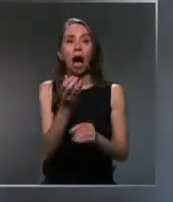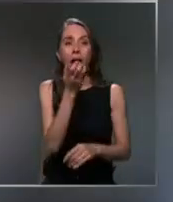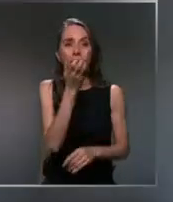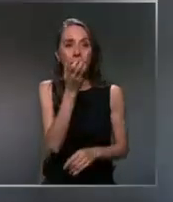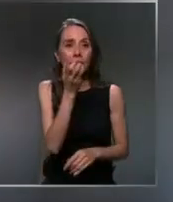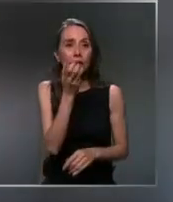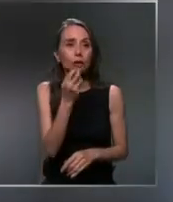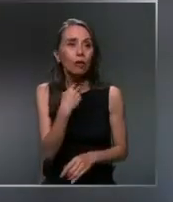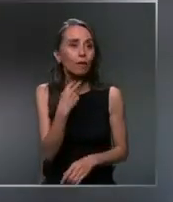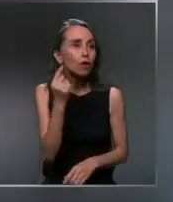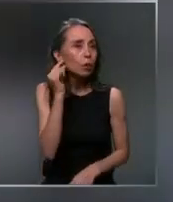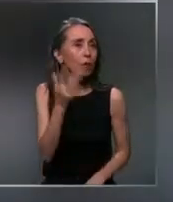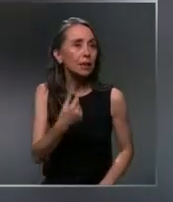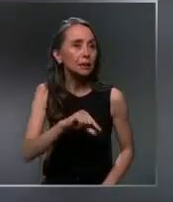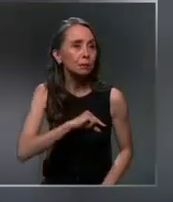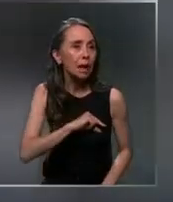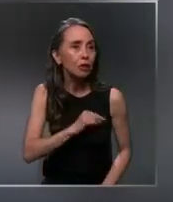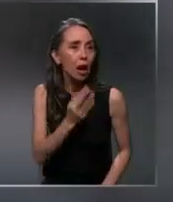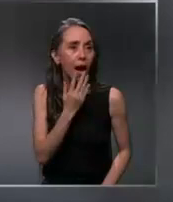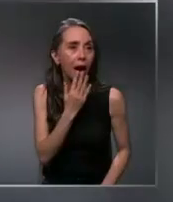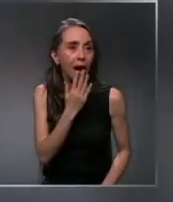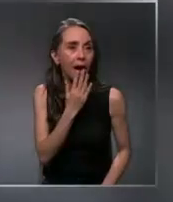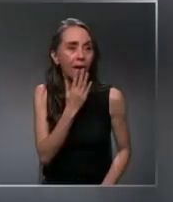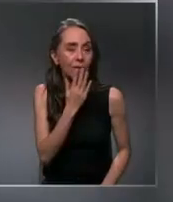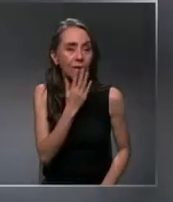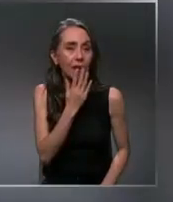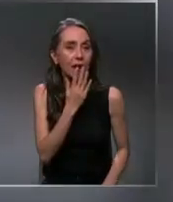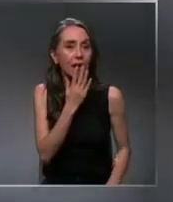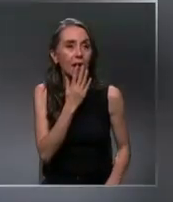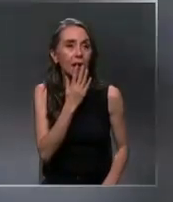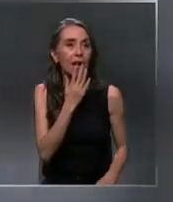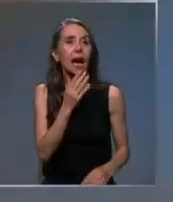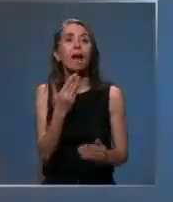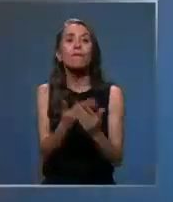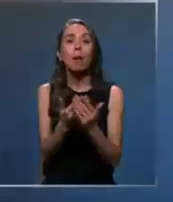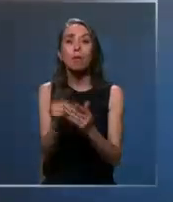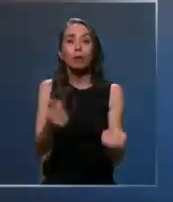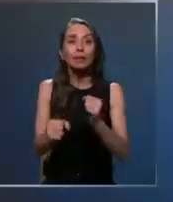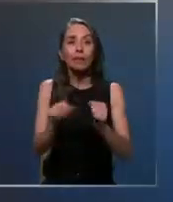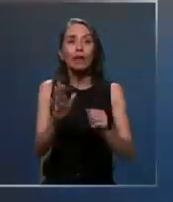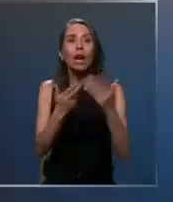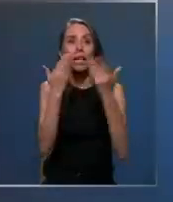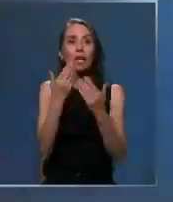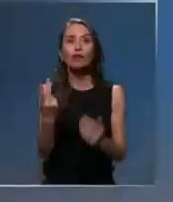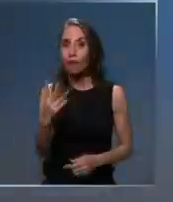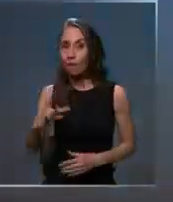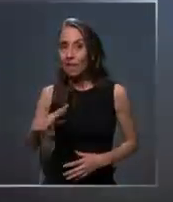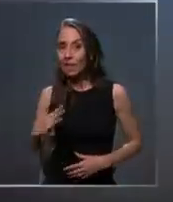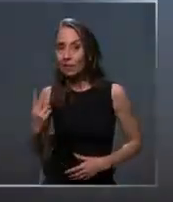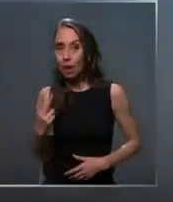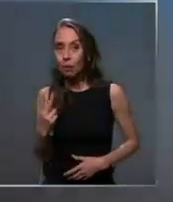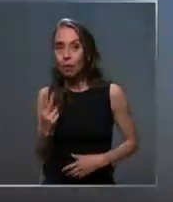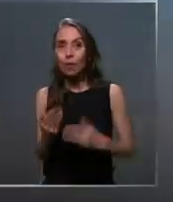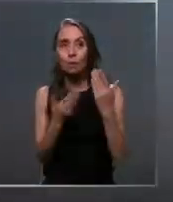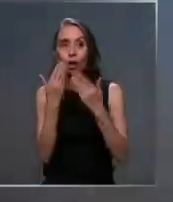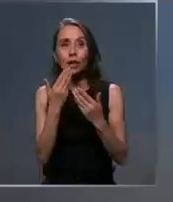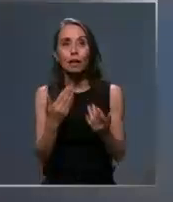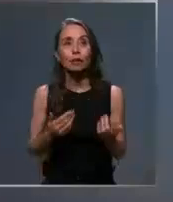llevar dos grandes cantantes a bordo, vamos a amenizarles con una canción. Bueno, feliz viaje.